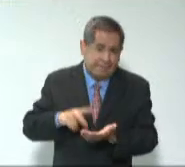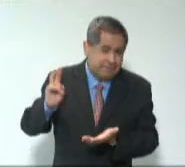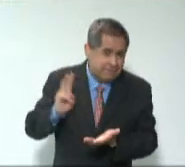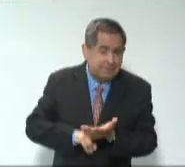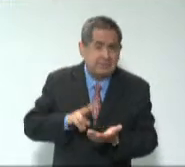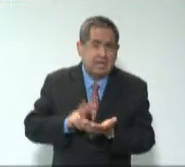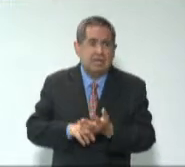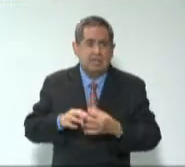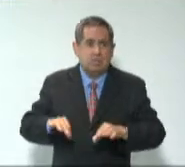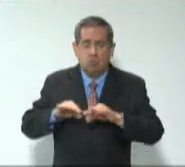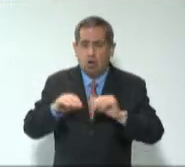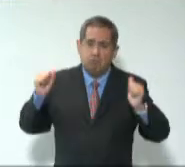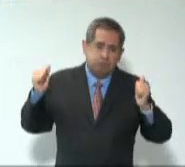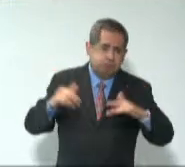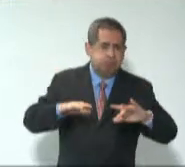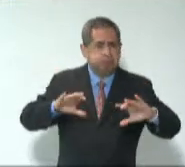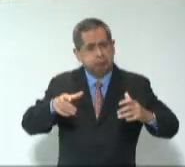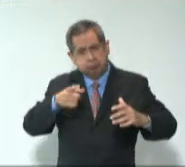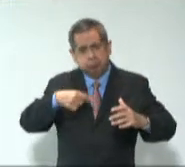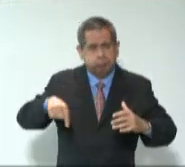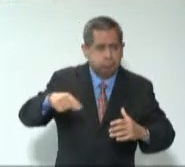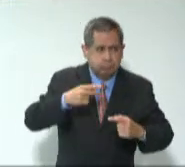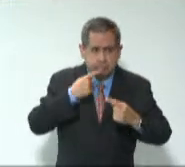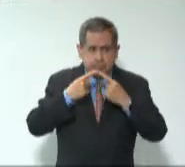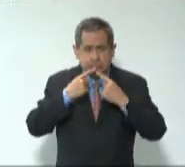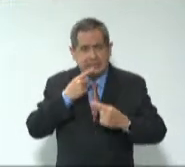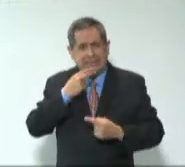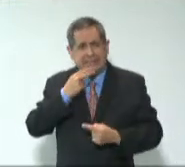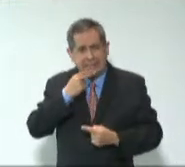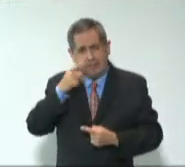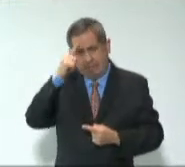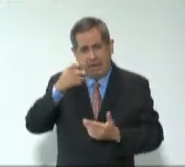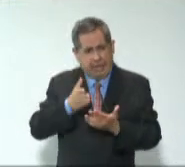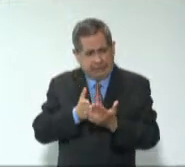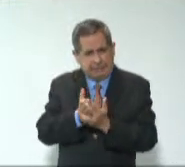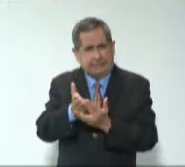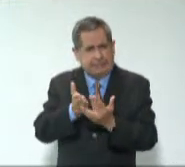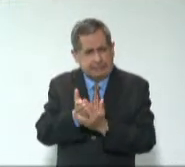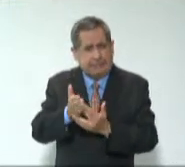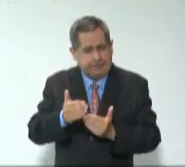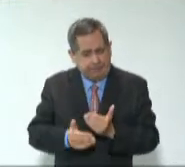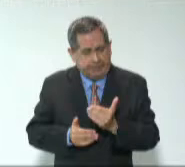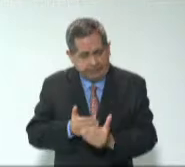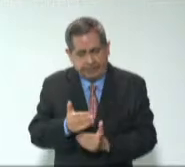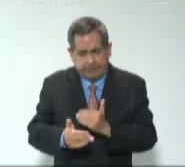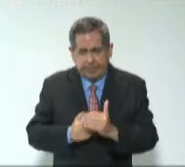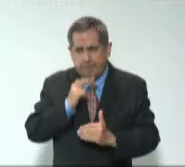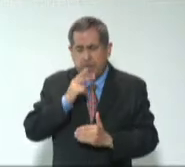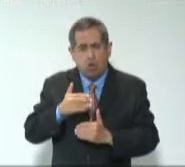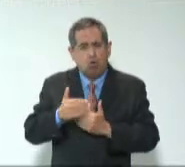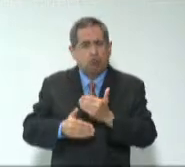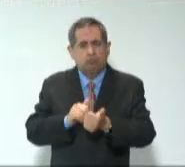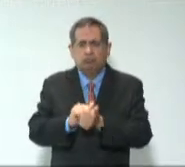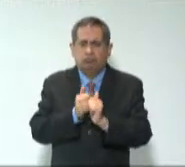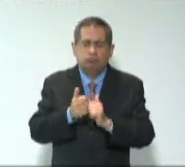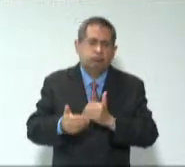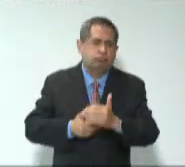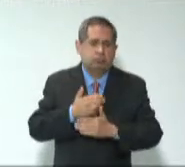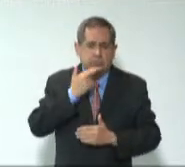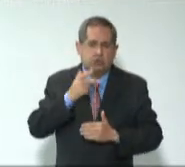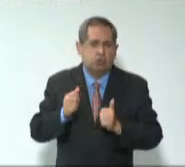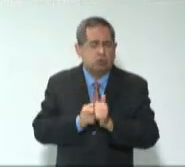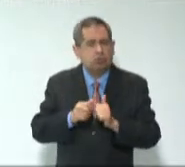de estos encuentros para ir venciendo hábitos ir venciendo eh y erradicando